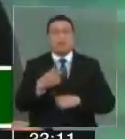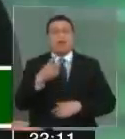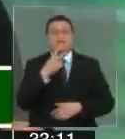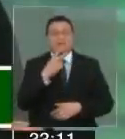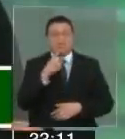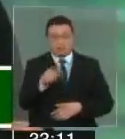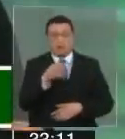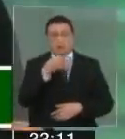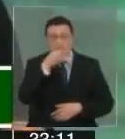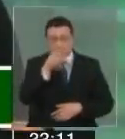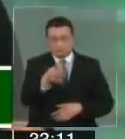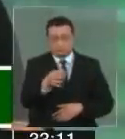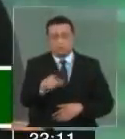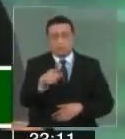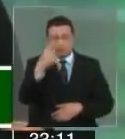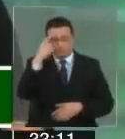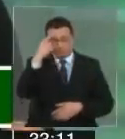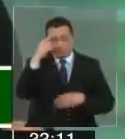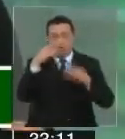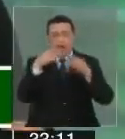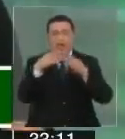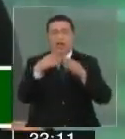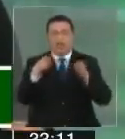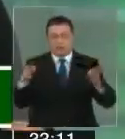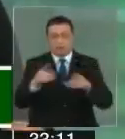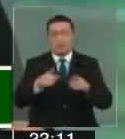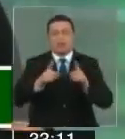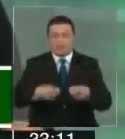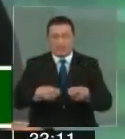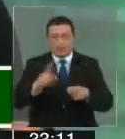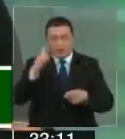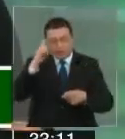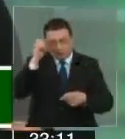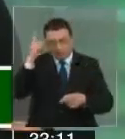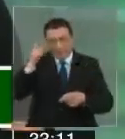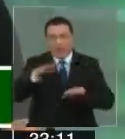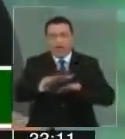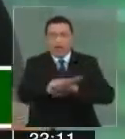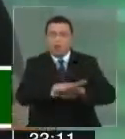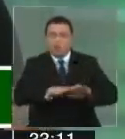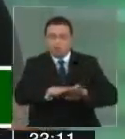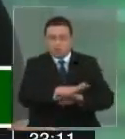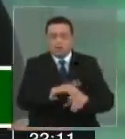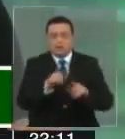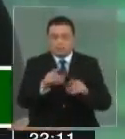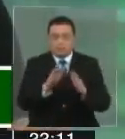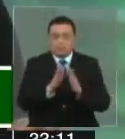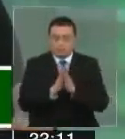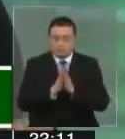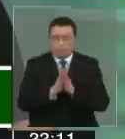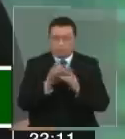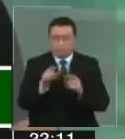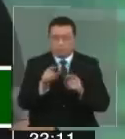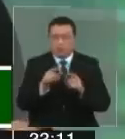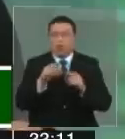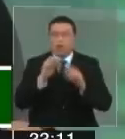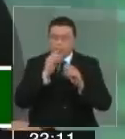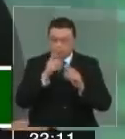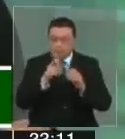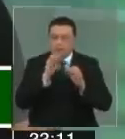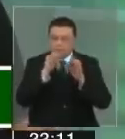me recomendaba que me abriera esa experiencia que yo tenía que aprender a cuidar. Y que me recomendaba tener